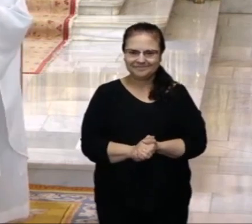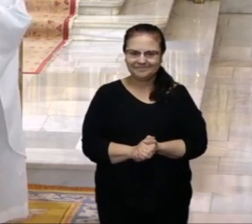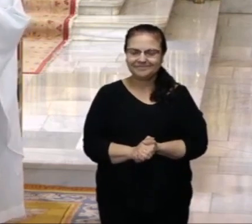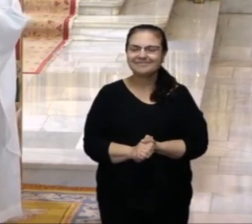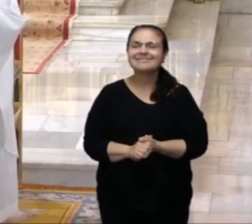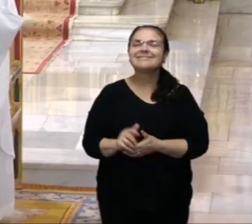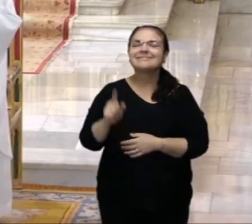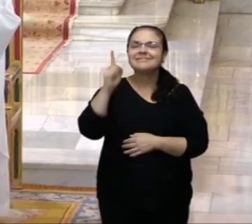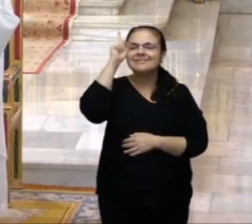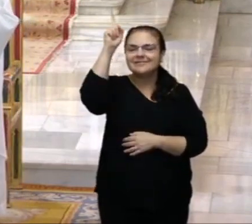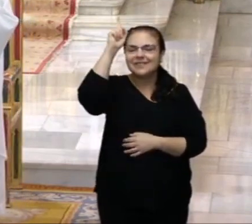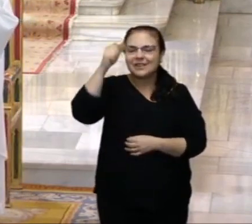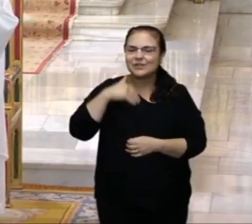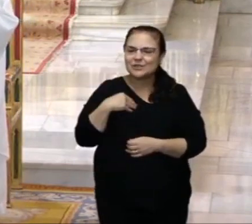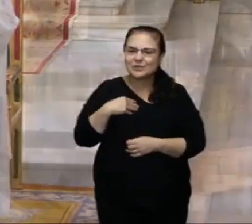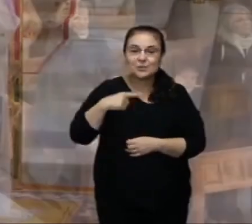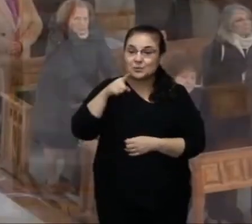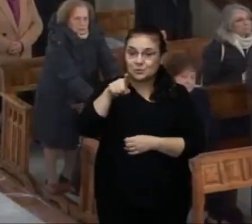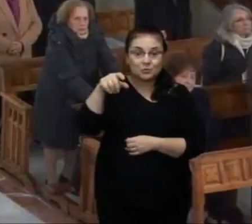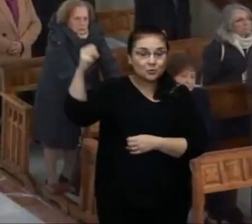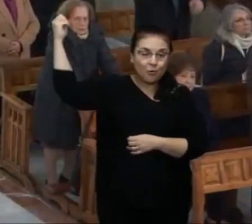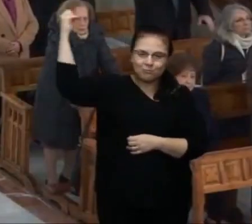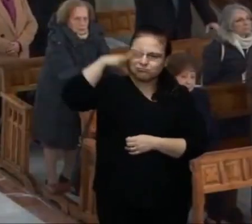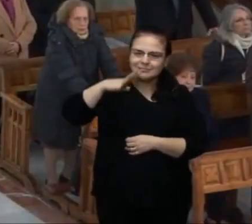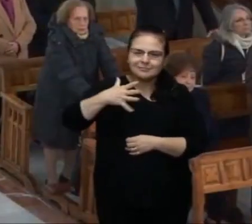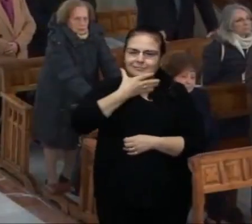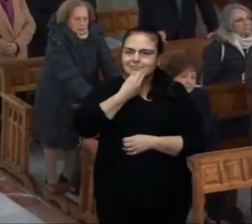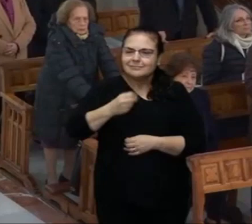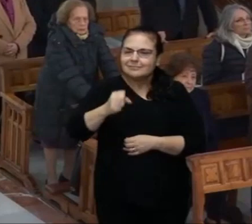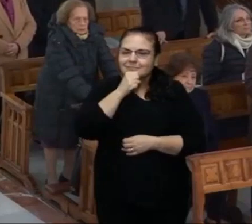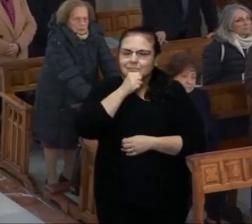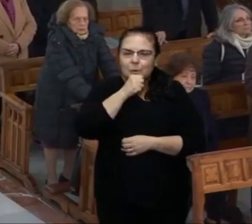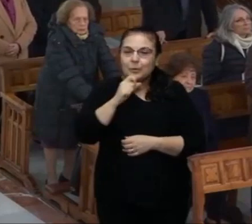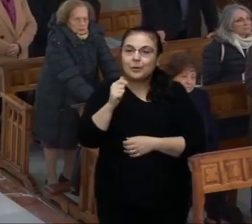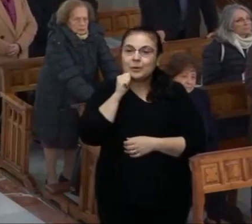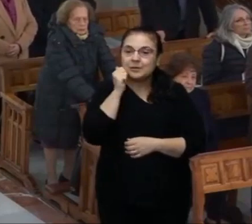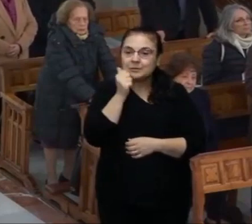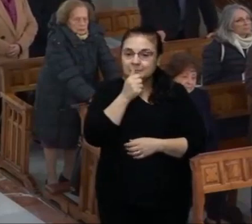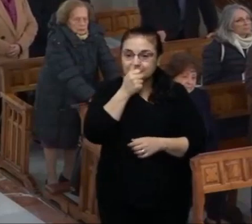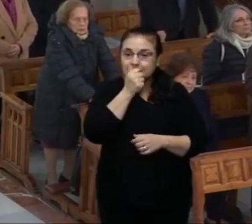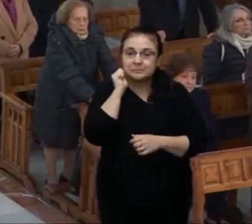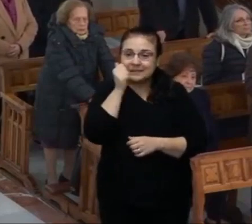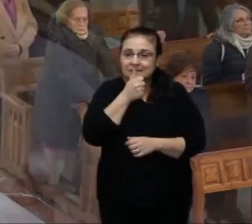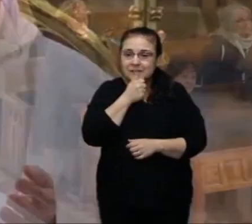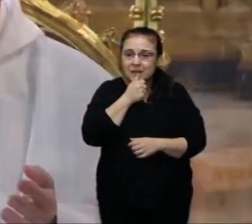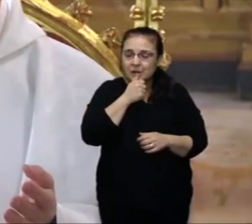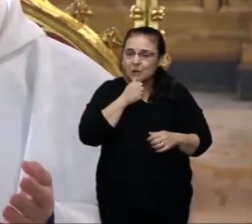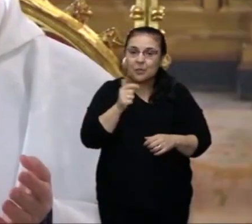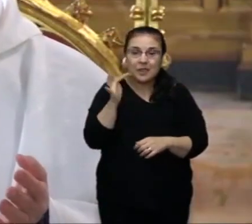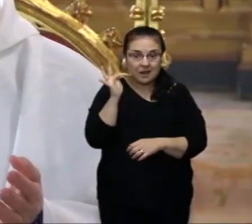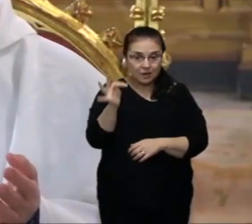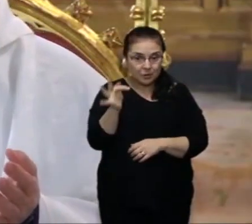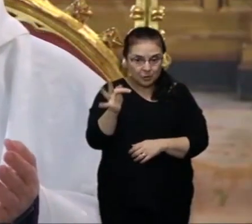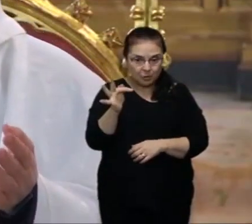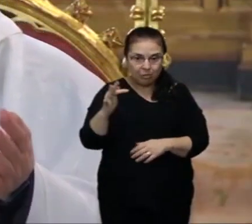Oh Dios, que iluminaste de modo admirable el misterio de la cruz en San Juan de la Cruz,